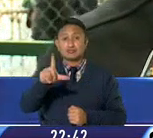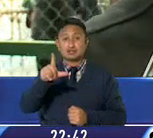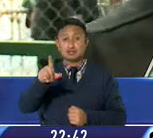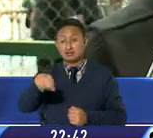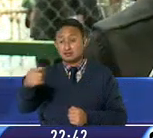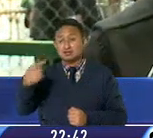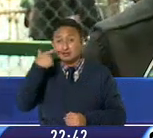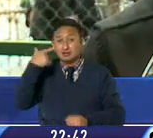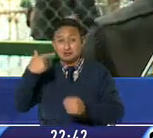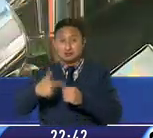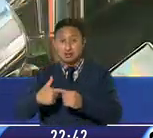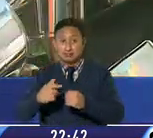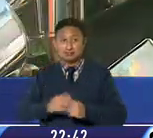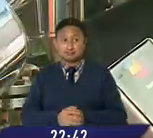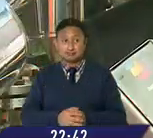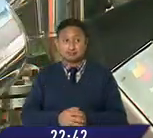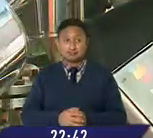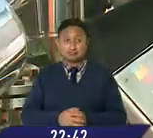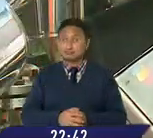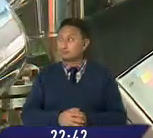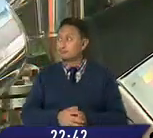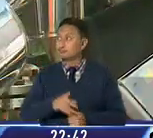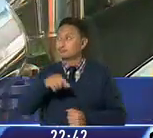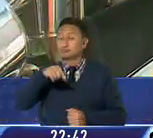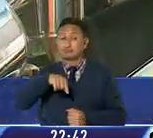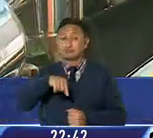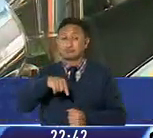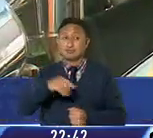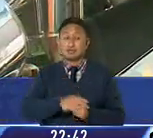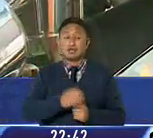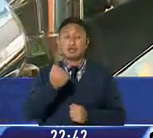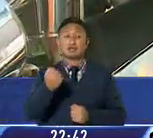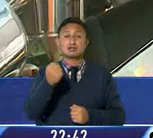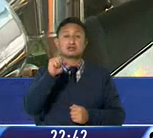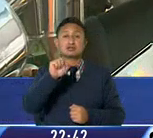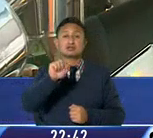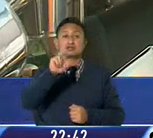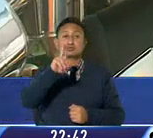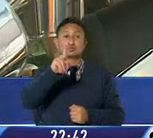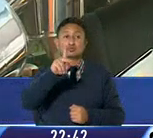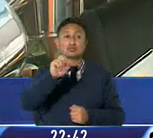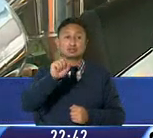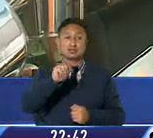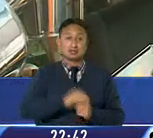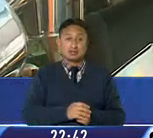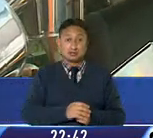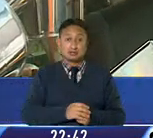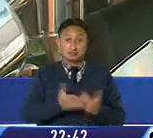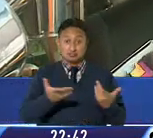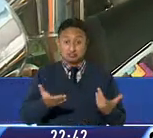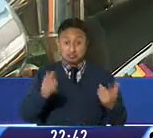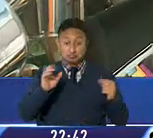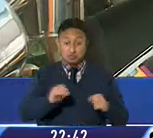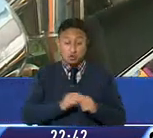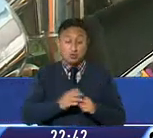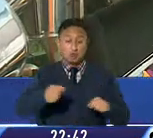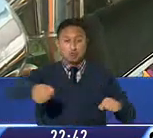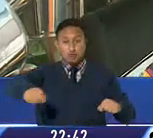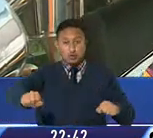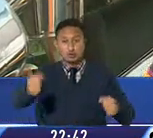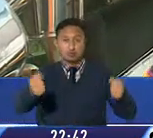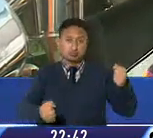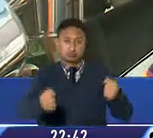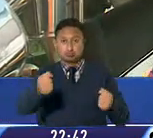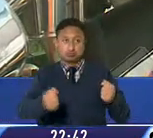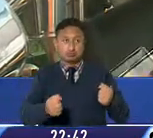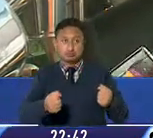la gasolina. Esta es una gasolina súper, porque tenemos 102 octanos y lo puede usar motocicletas, carros. Y